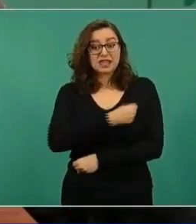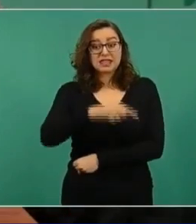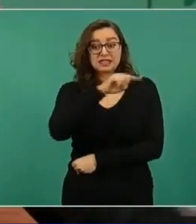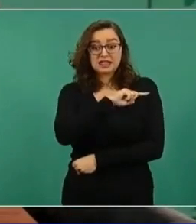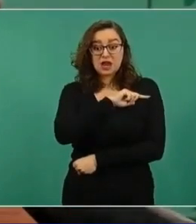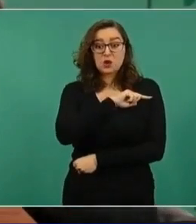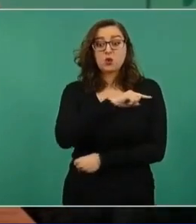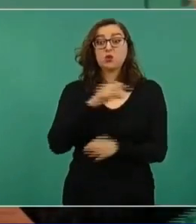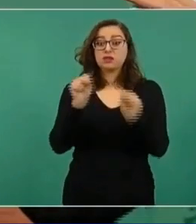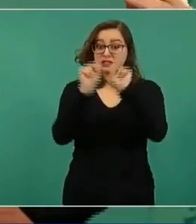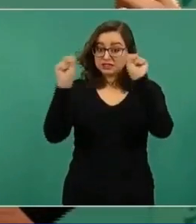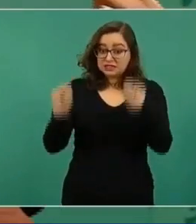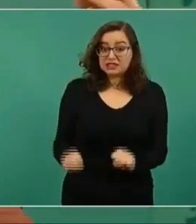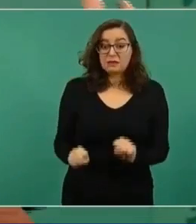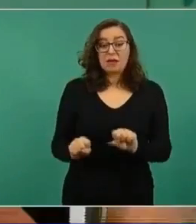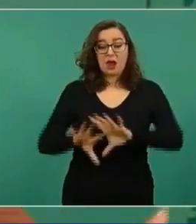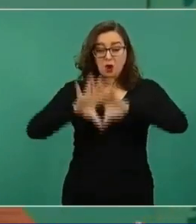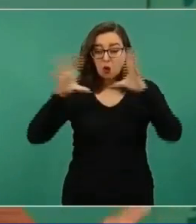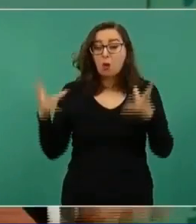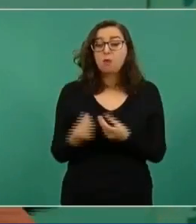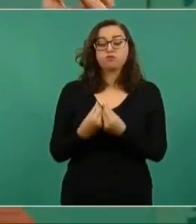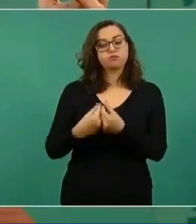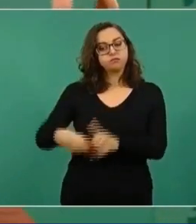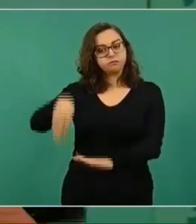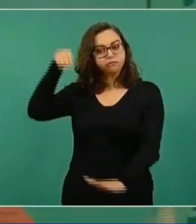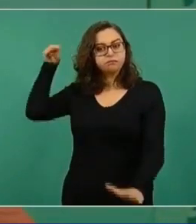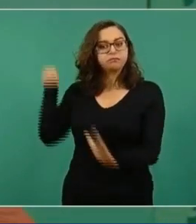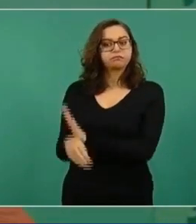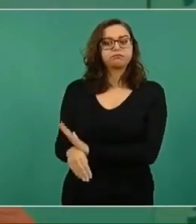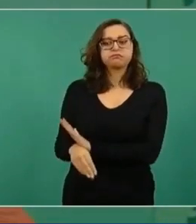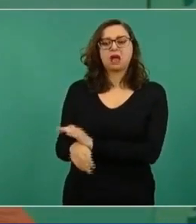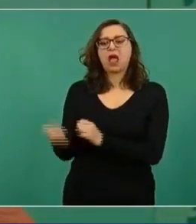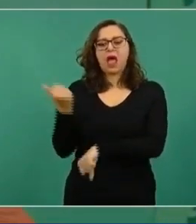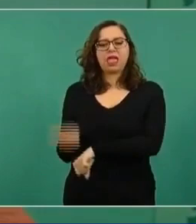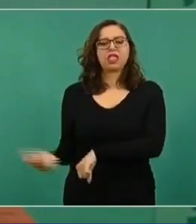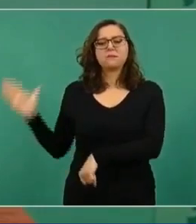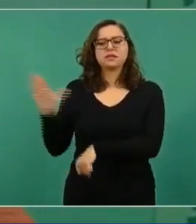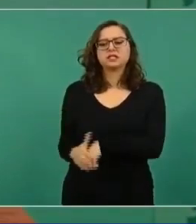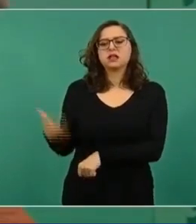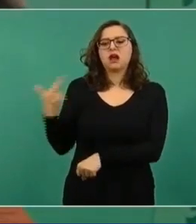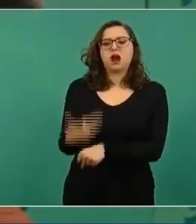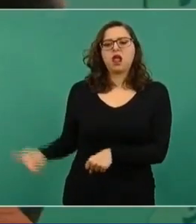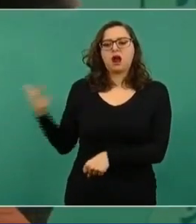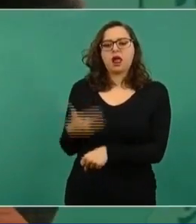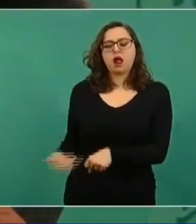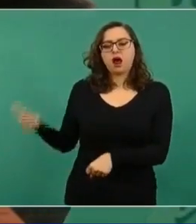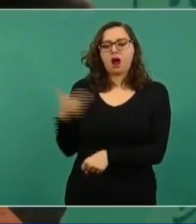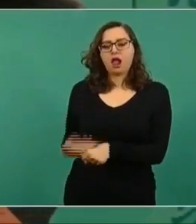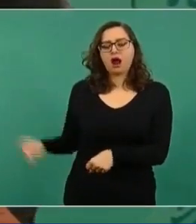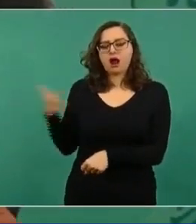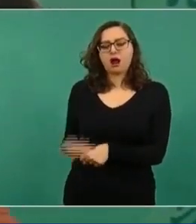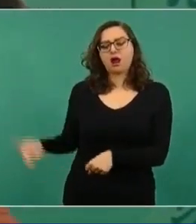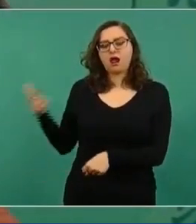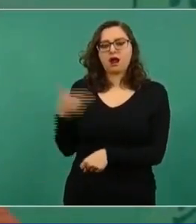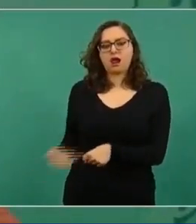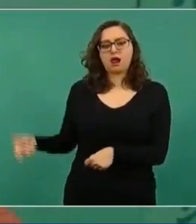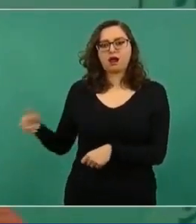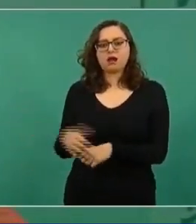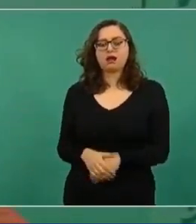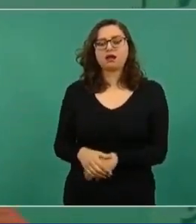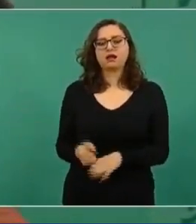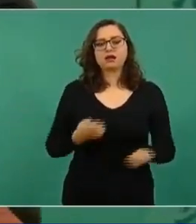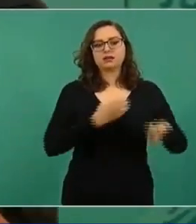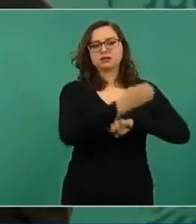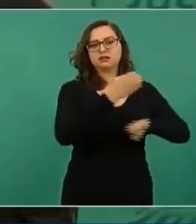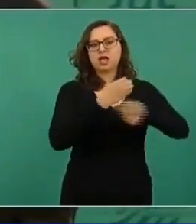La Secretaría de Salud dedicada a lo normativo y a mandarle dinero a los